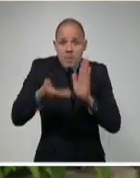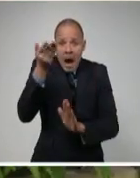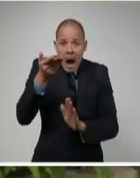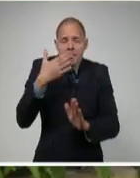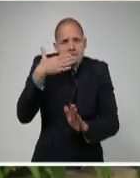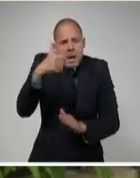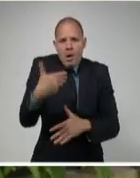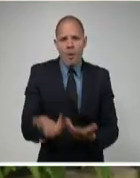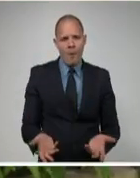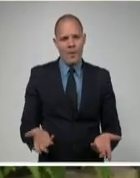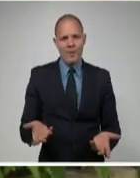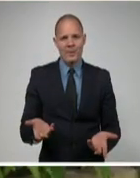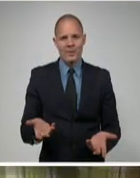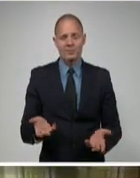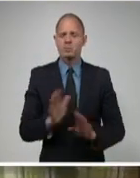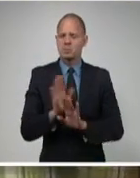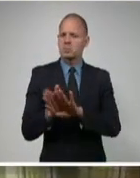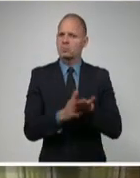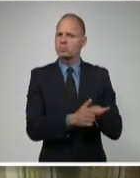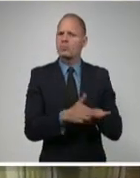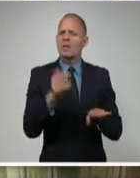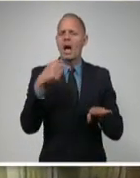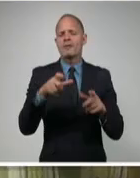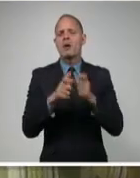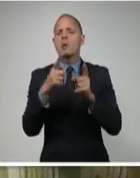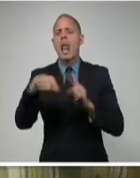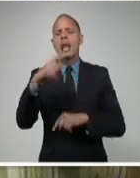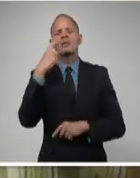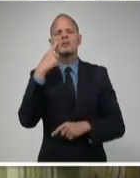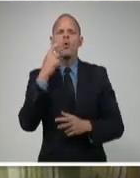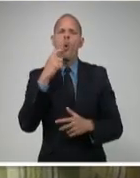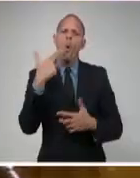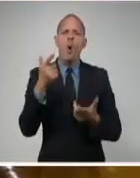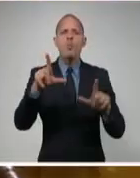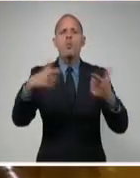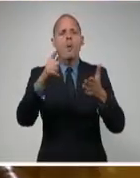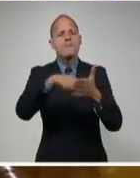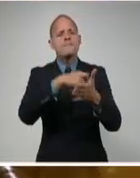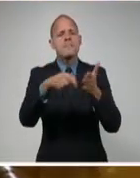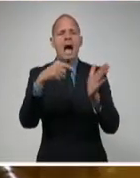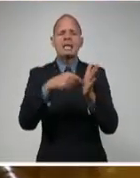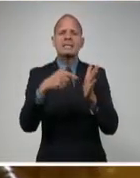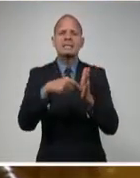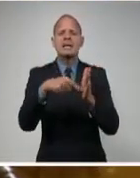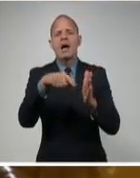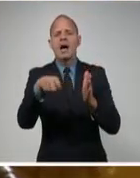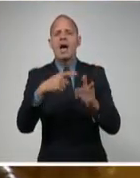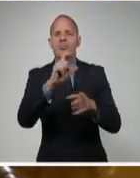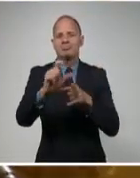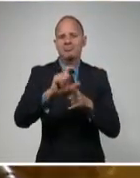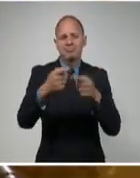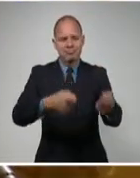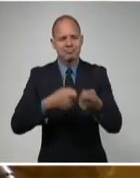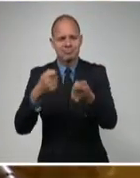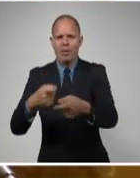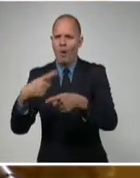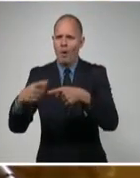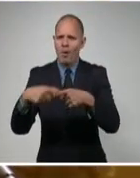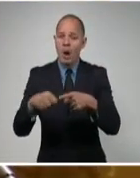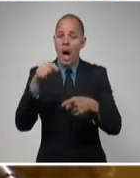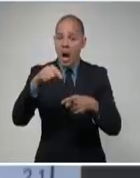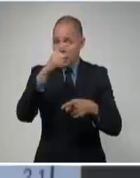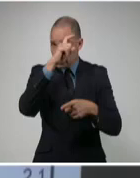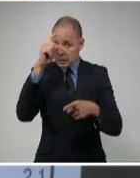Mesa también evaluó en Santi Spíritus el cumplimiento del plan de soberanía alimentaria. Se dijo aquí que esta provincia, por su